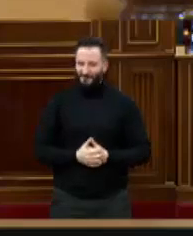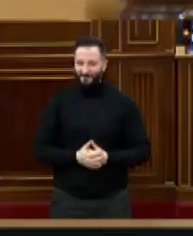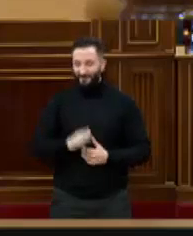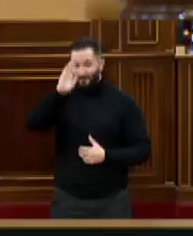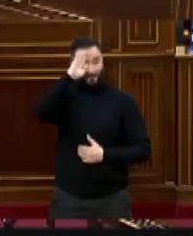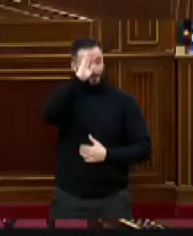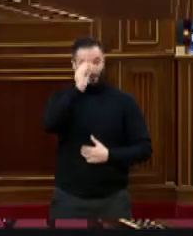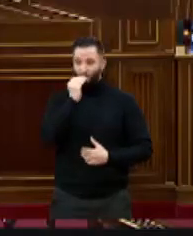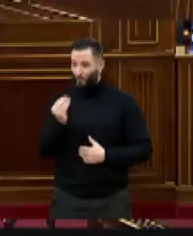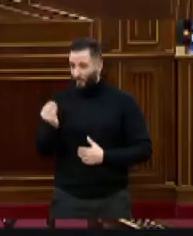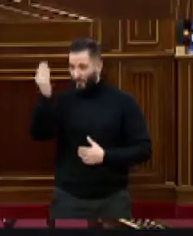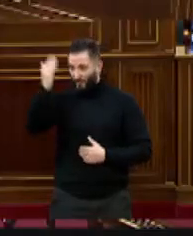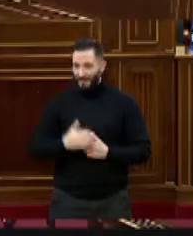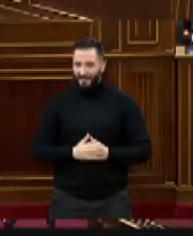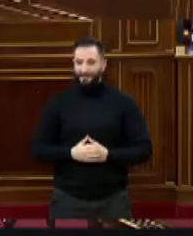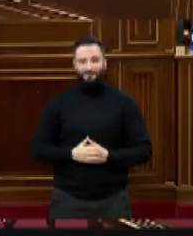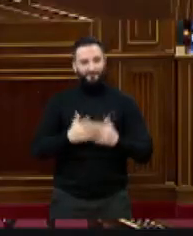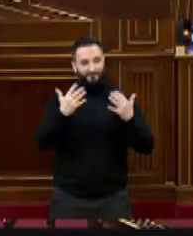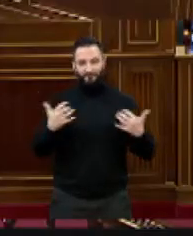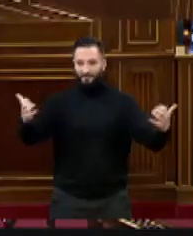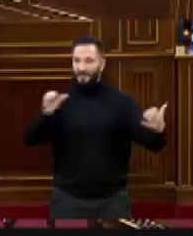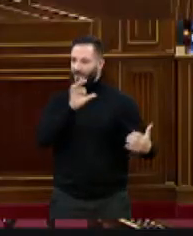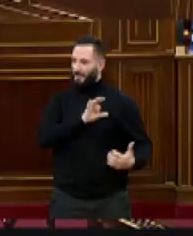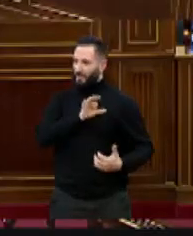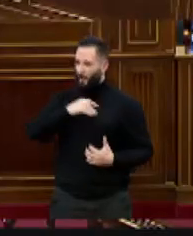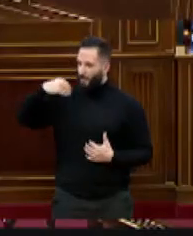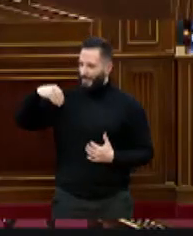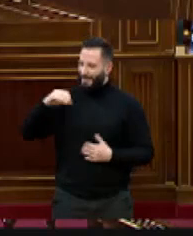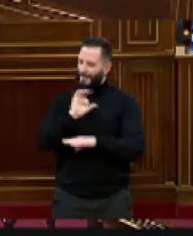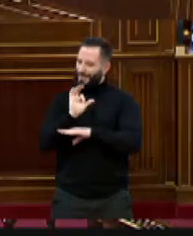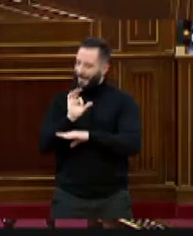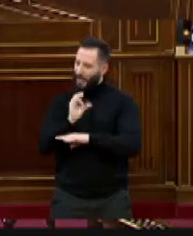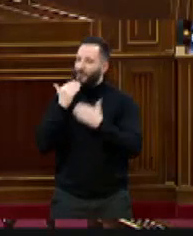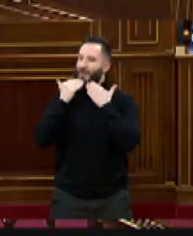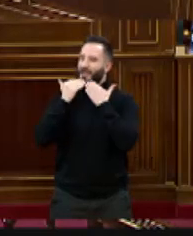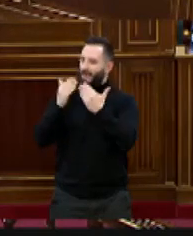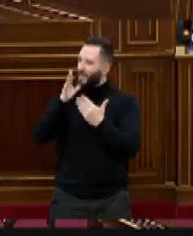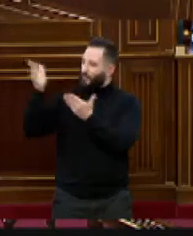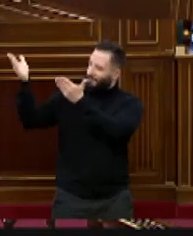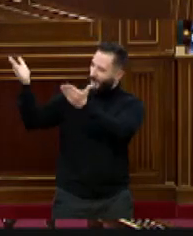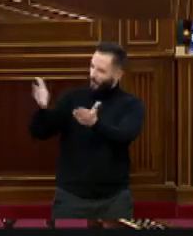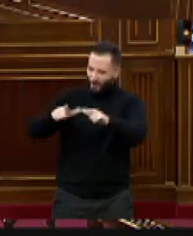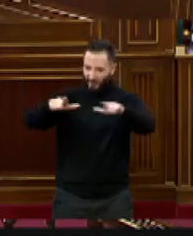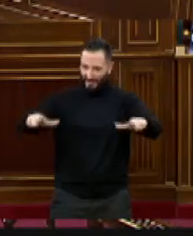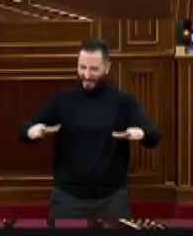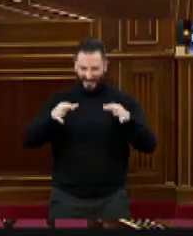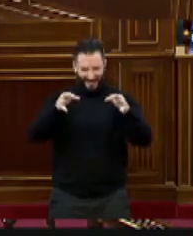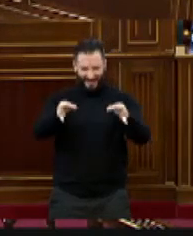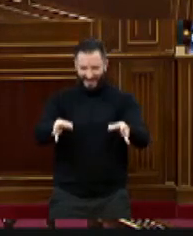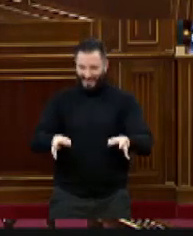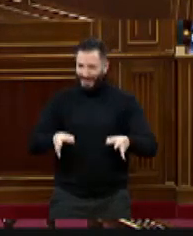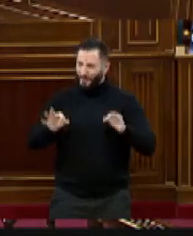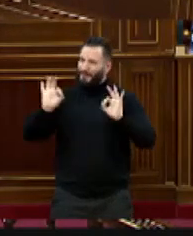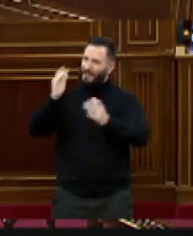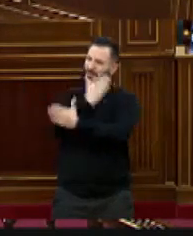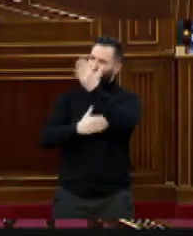Buenos días excelentísimo señor presidente del senado Gracias por acogernos siempre que desde